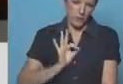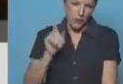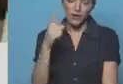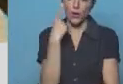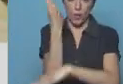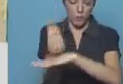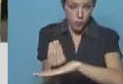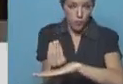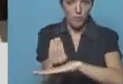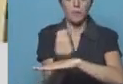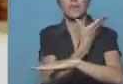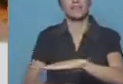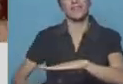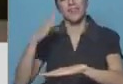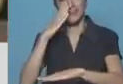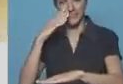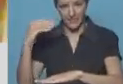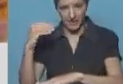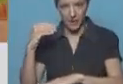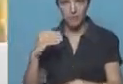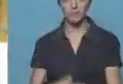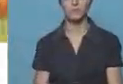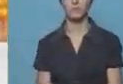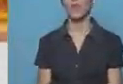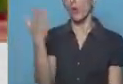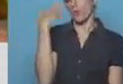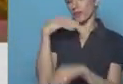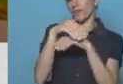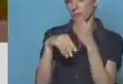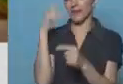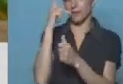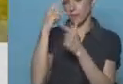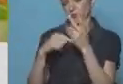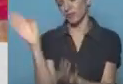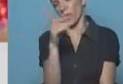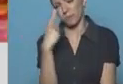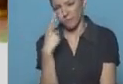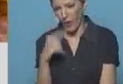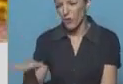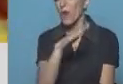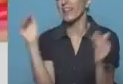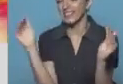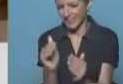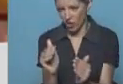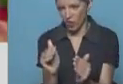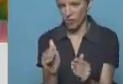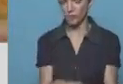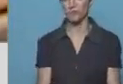viviendo. La presidenta con Néstor, con toda su familia, se conocen todos, son todos vecinos